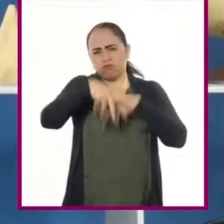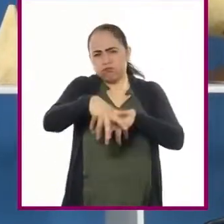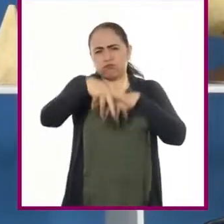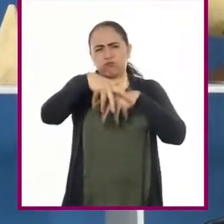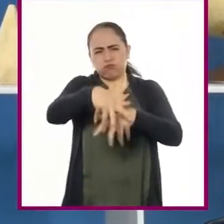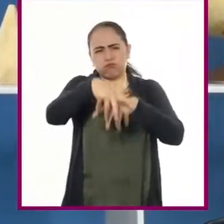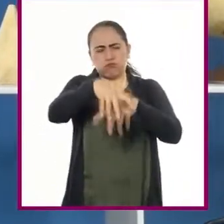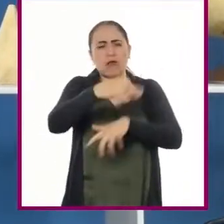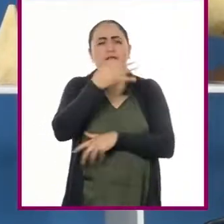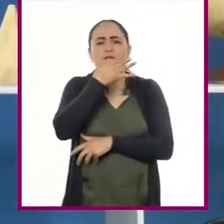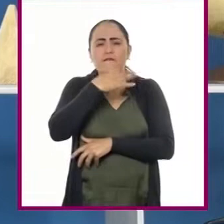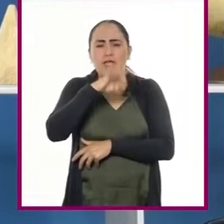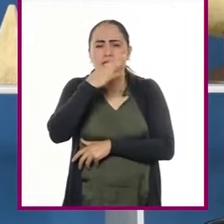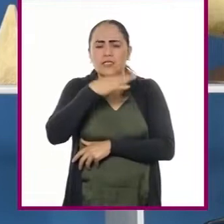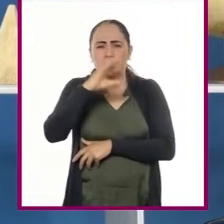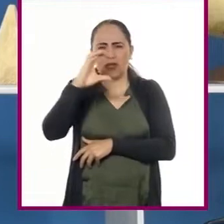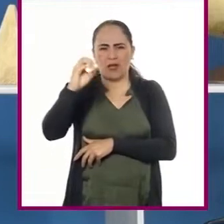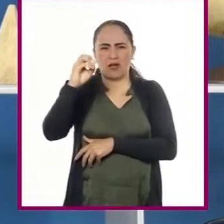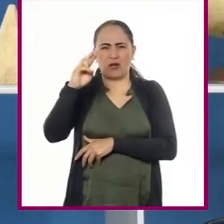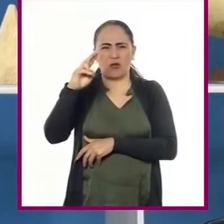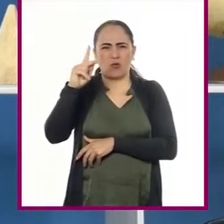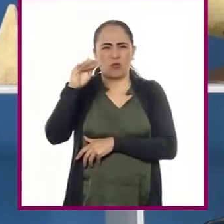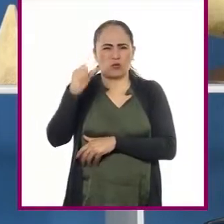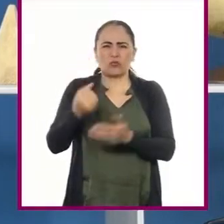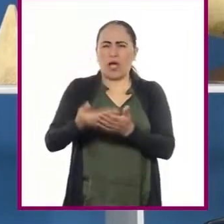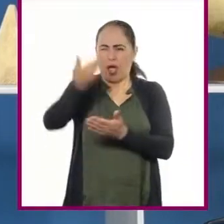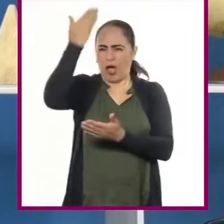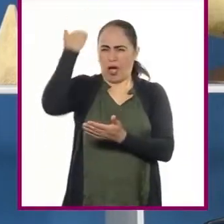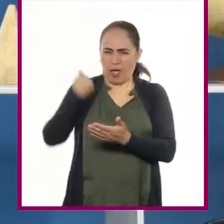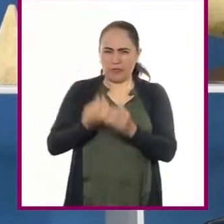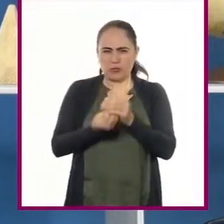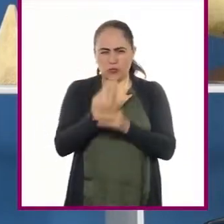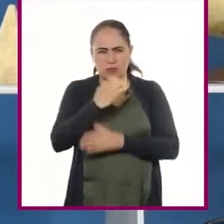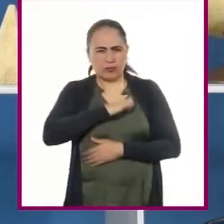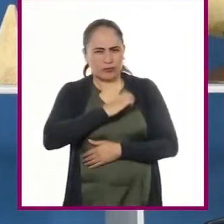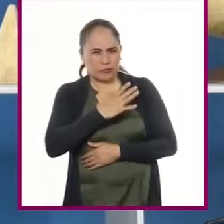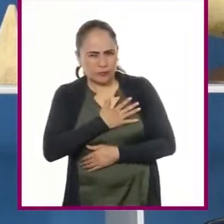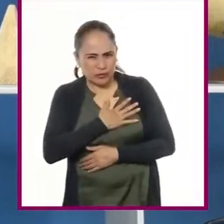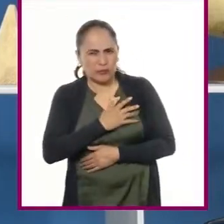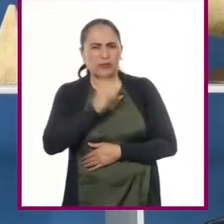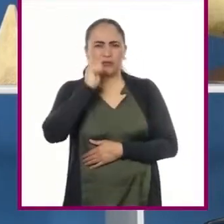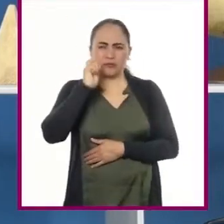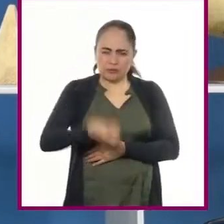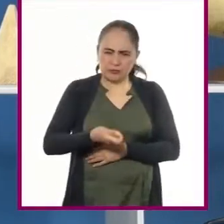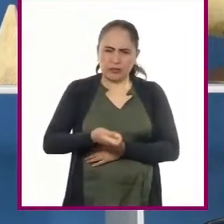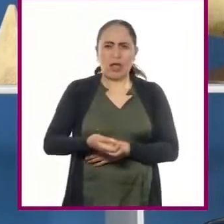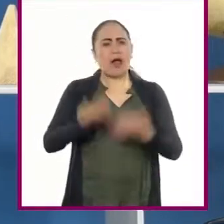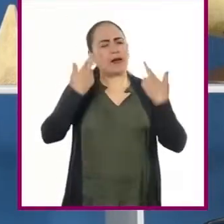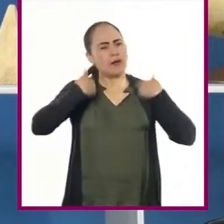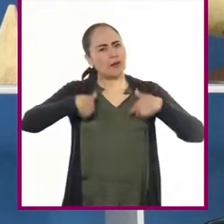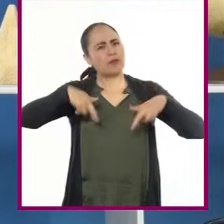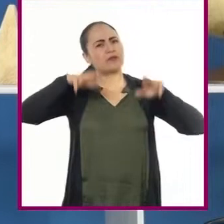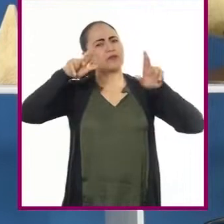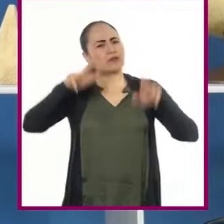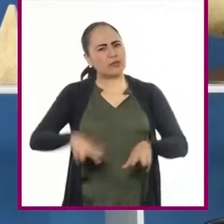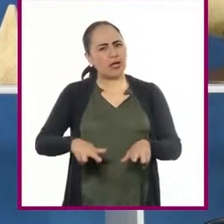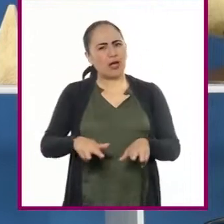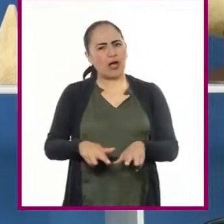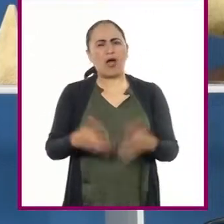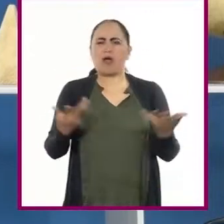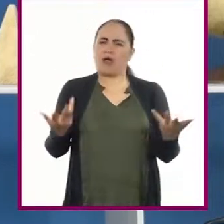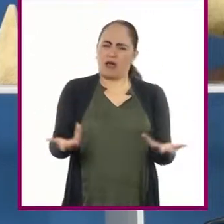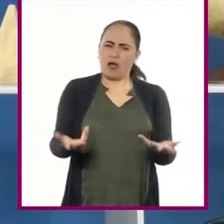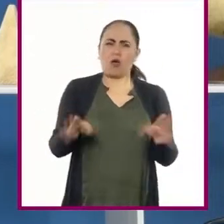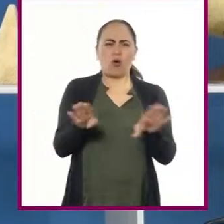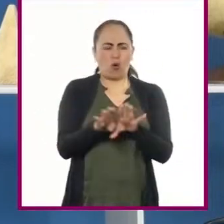Christi terminó siendo, en la época de la Nueva España, un intento de representar cómo se imaginaban que debía ser